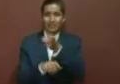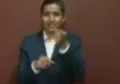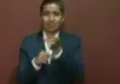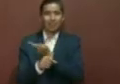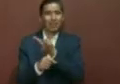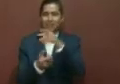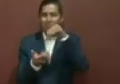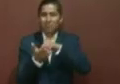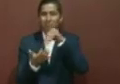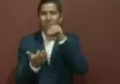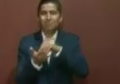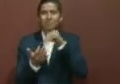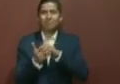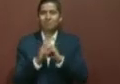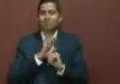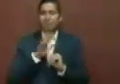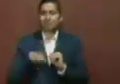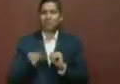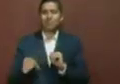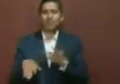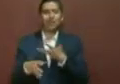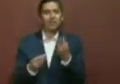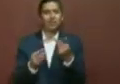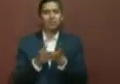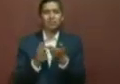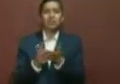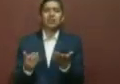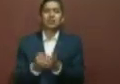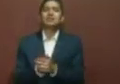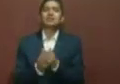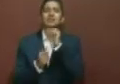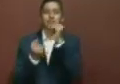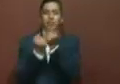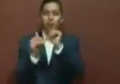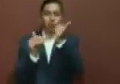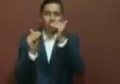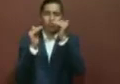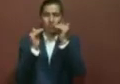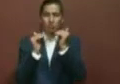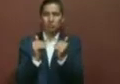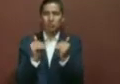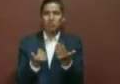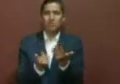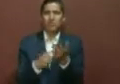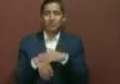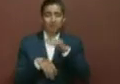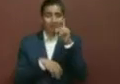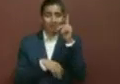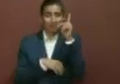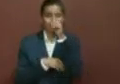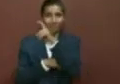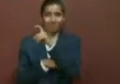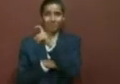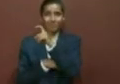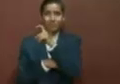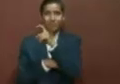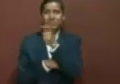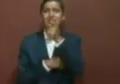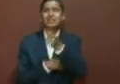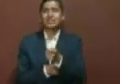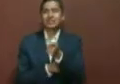están sucediendo. Y otro fenómeno que es altamente complicado es